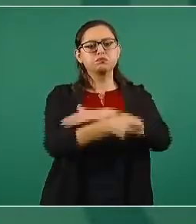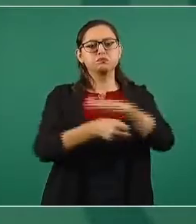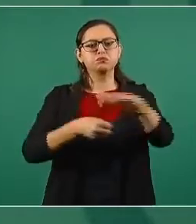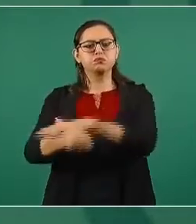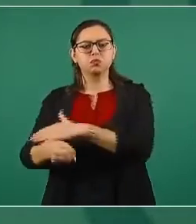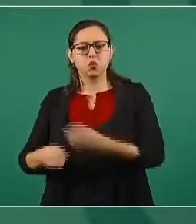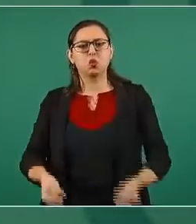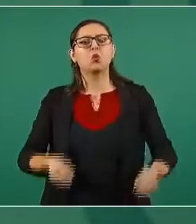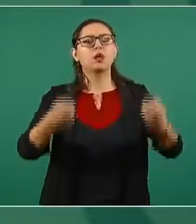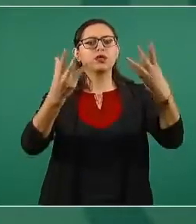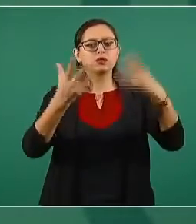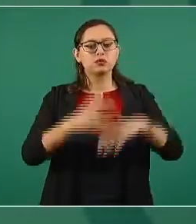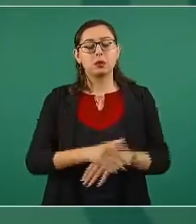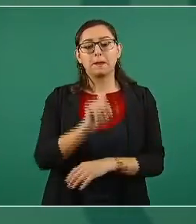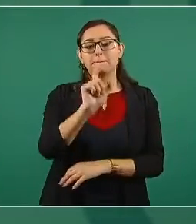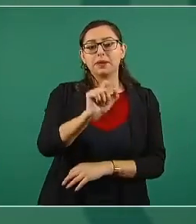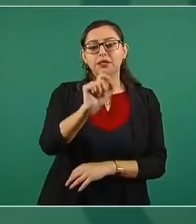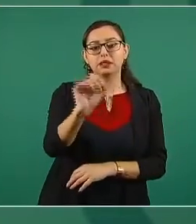al 100%.